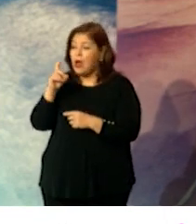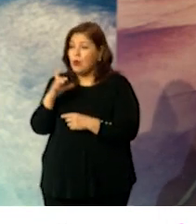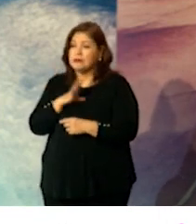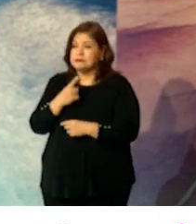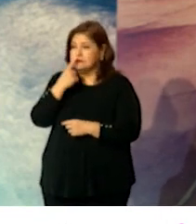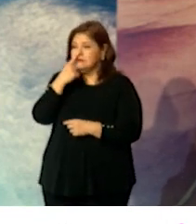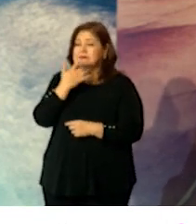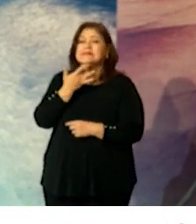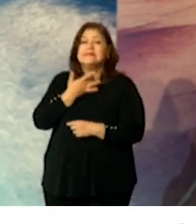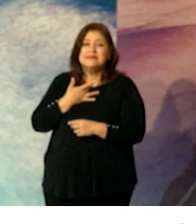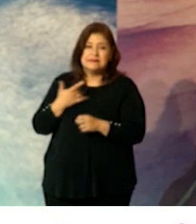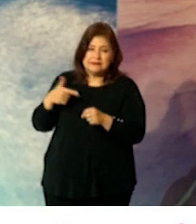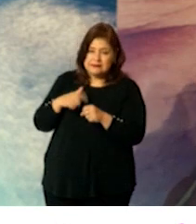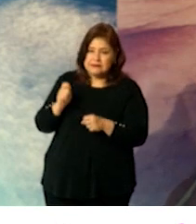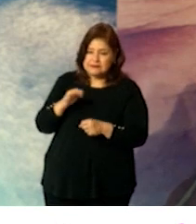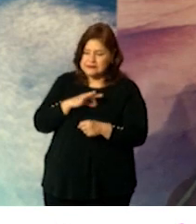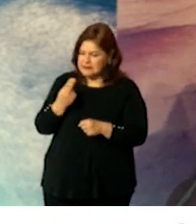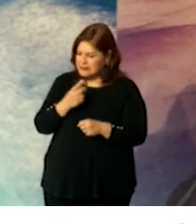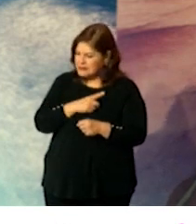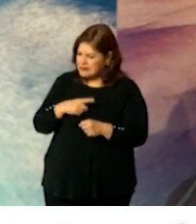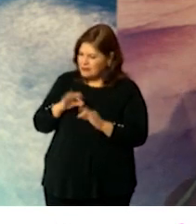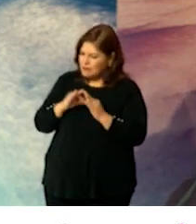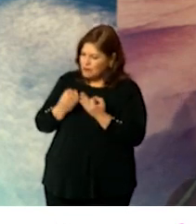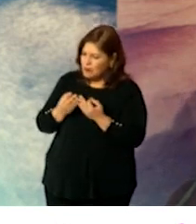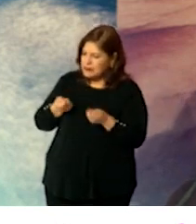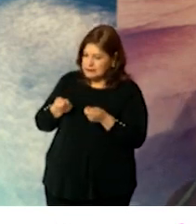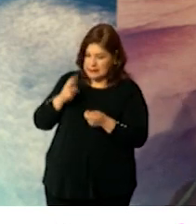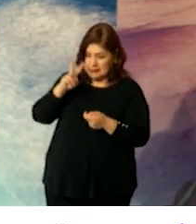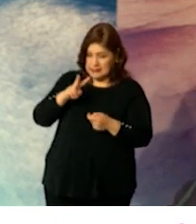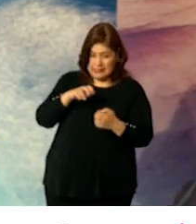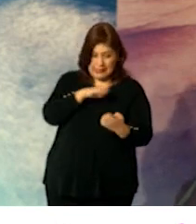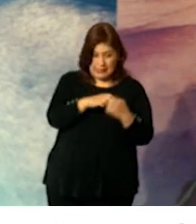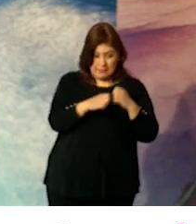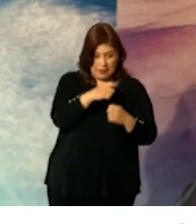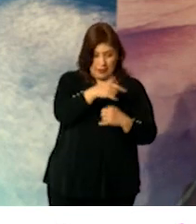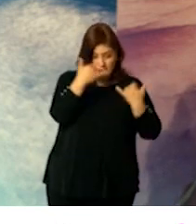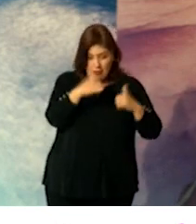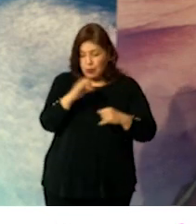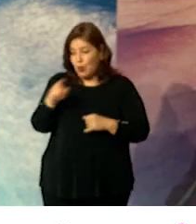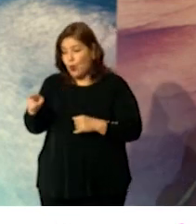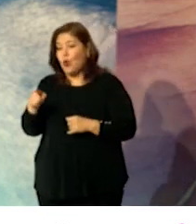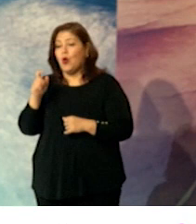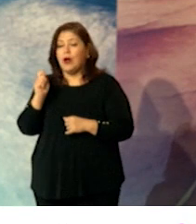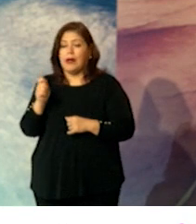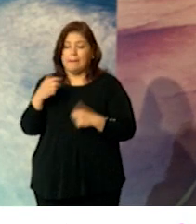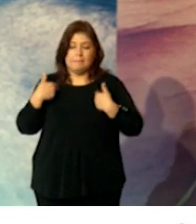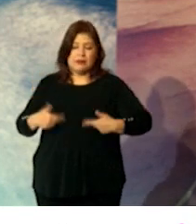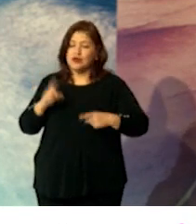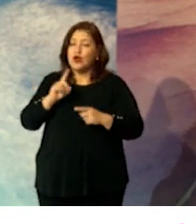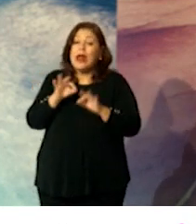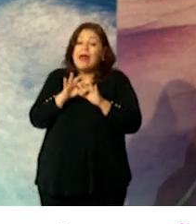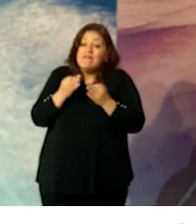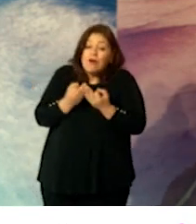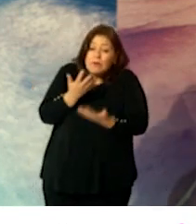es el resultado del manejo. Entonces el enemigo no es ni la vaca ni el ser humano, es el manejo. Y ahí es